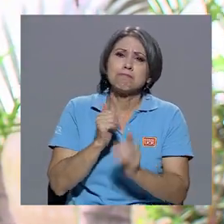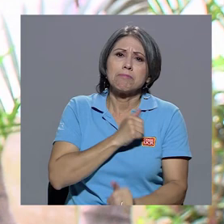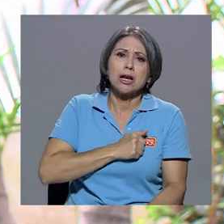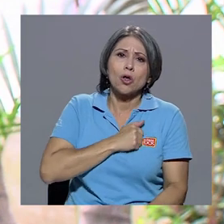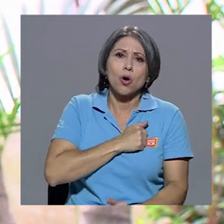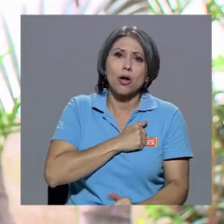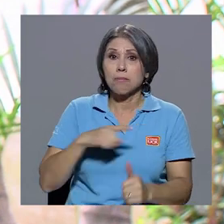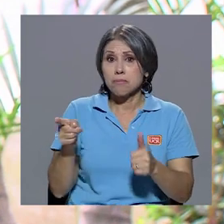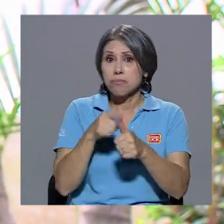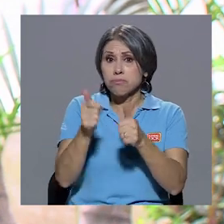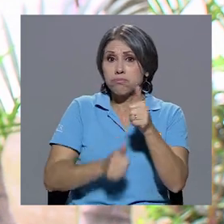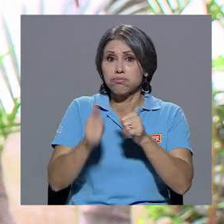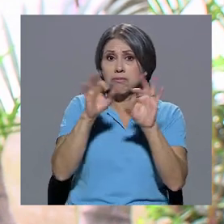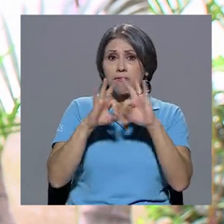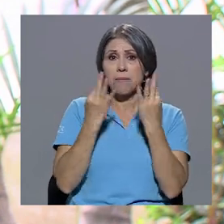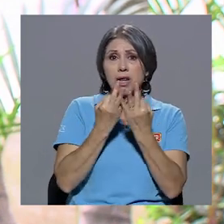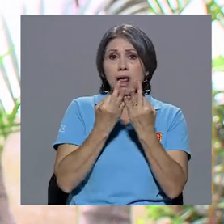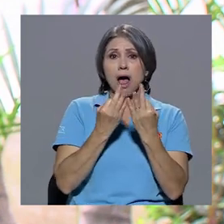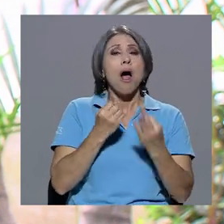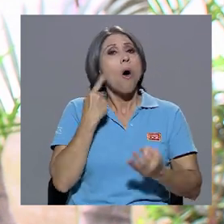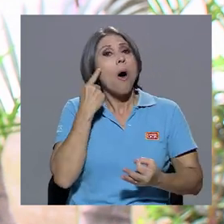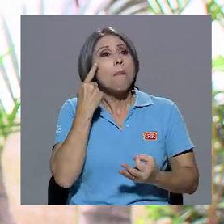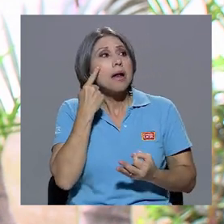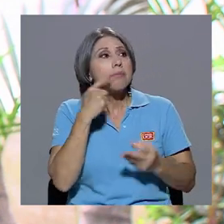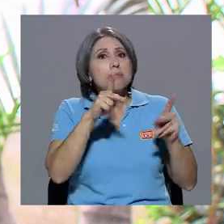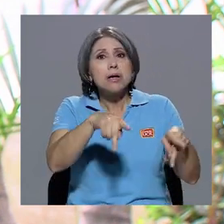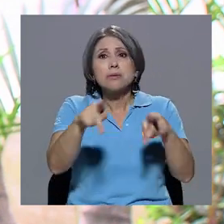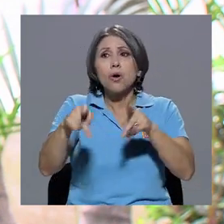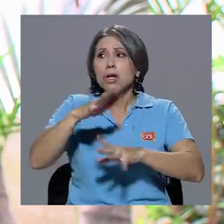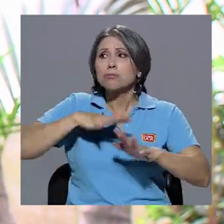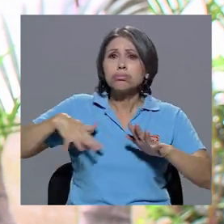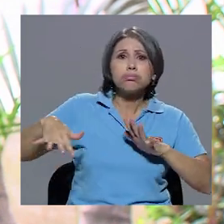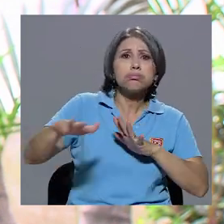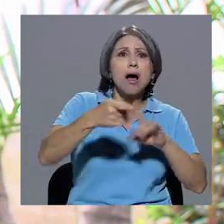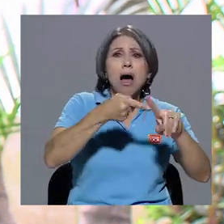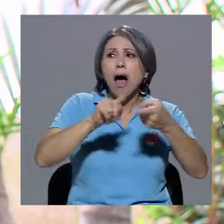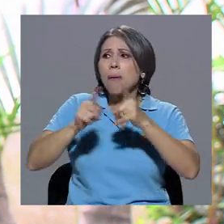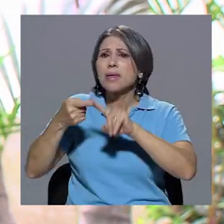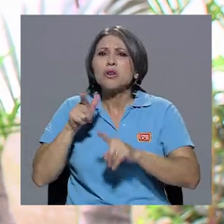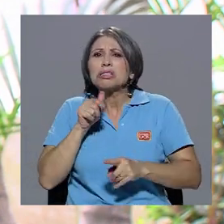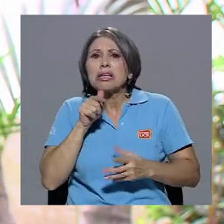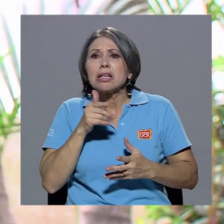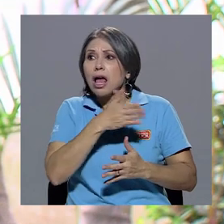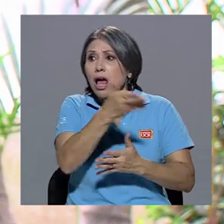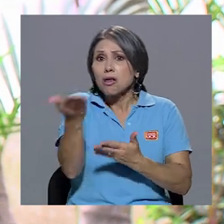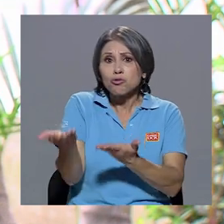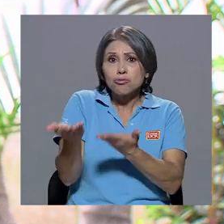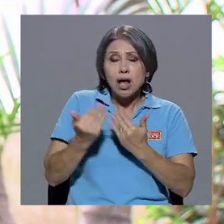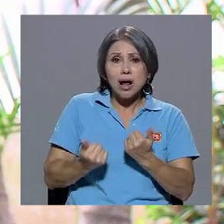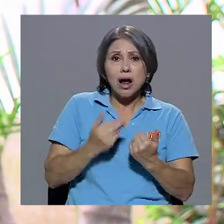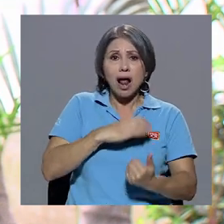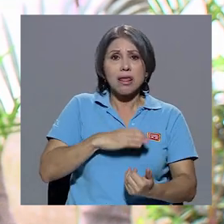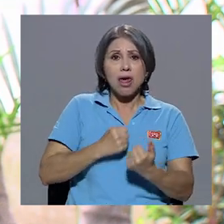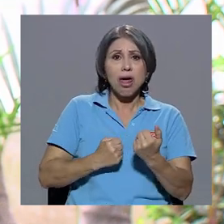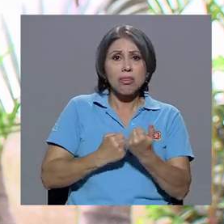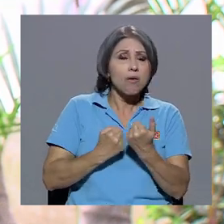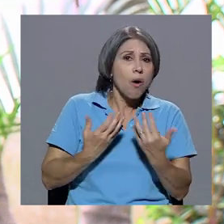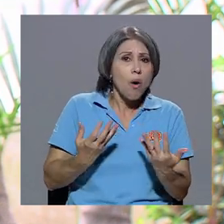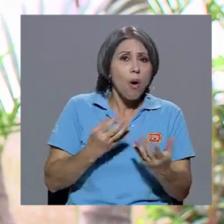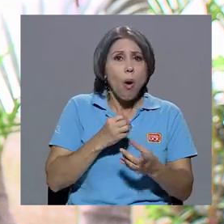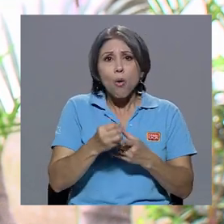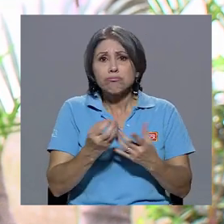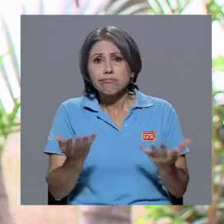nuestra familia como prioridad, o empezar a ver quiénes nos rodean, quiénes son nuestros amigos, y si esos amigos nos aportan algo de calidad o muy por el